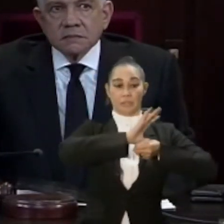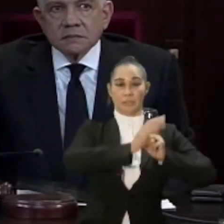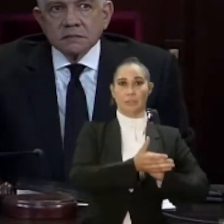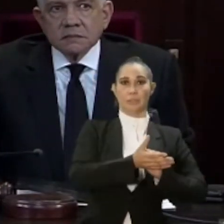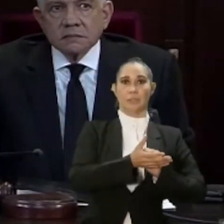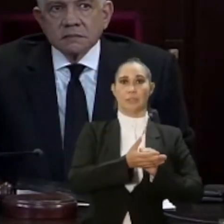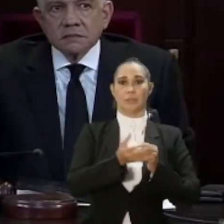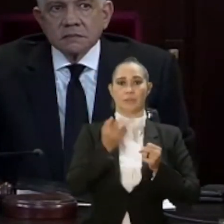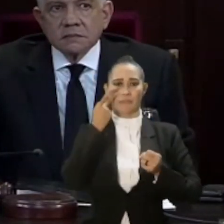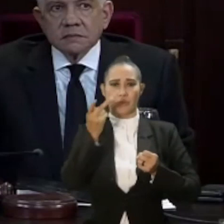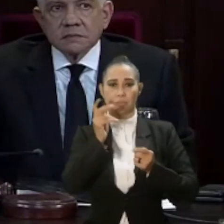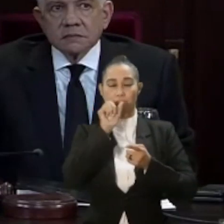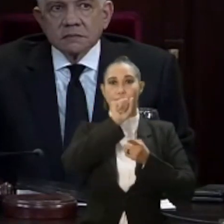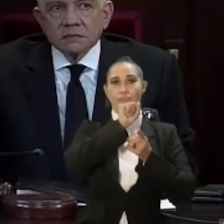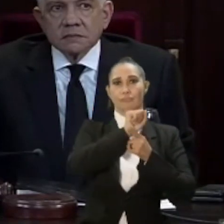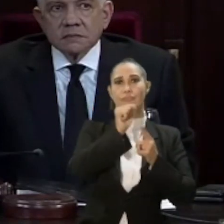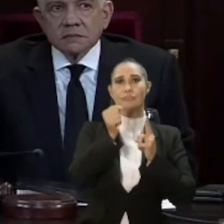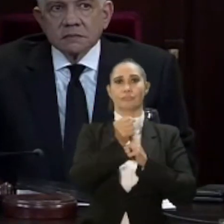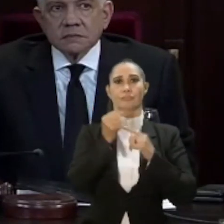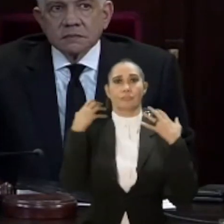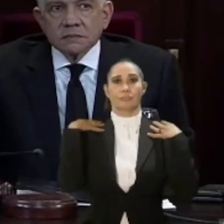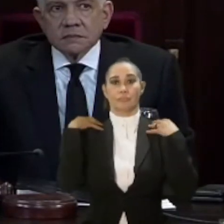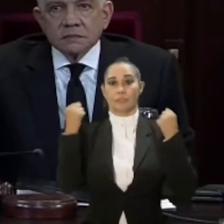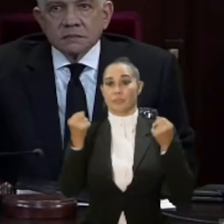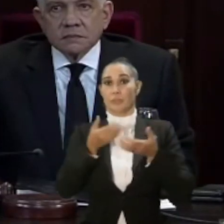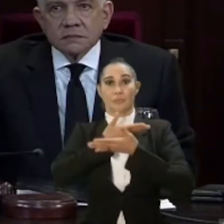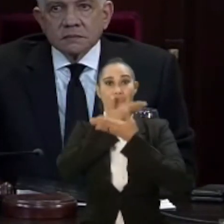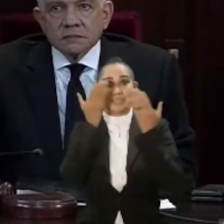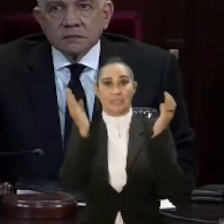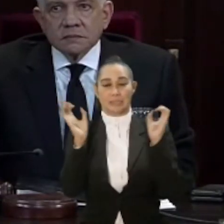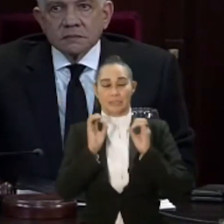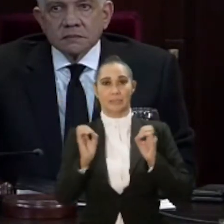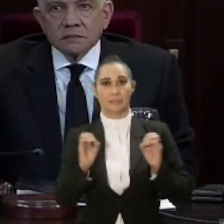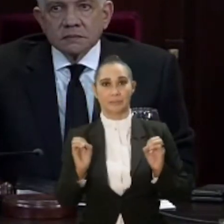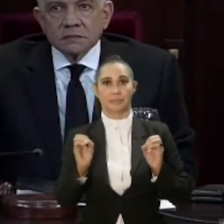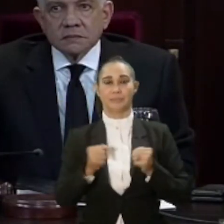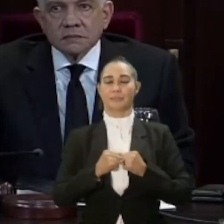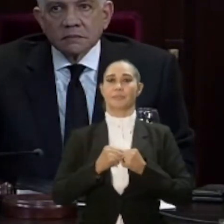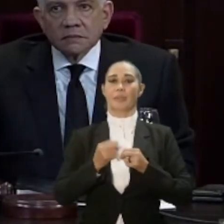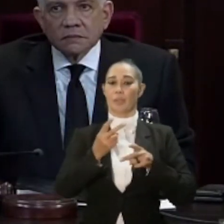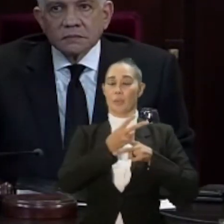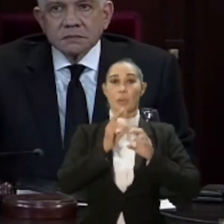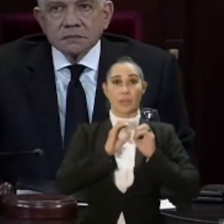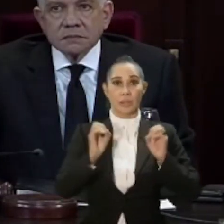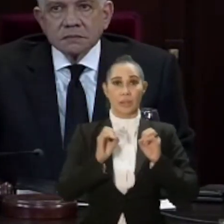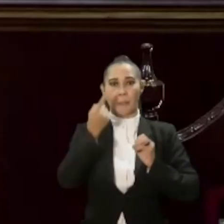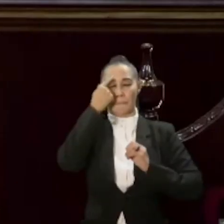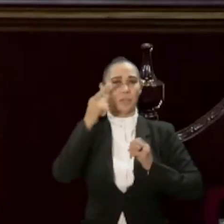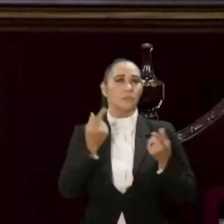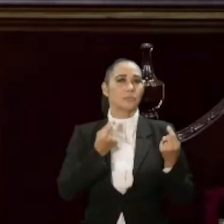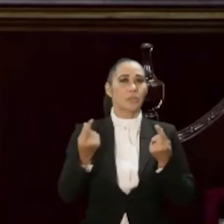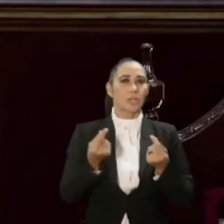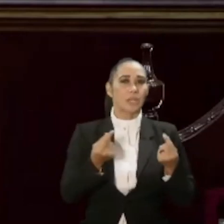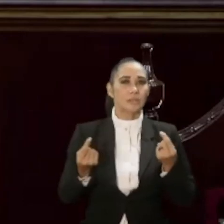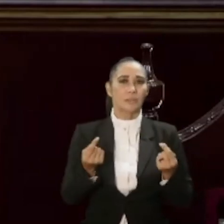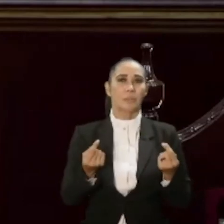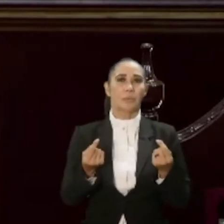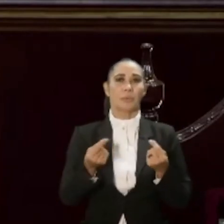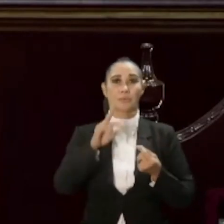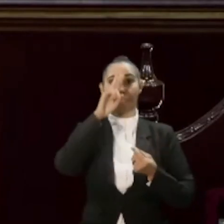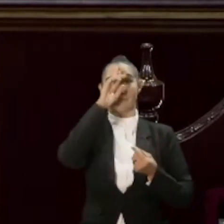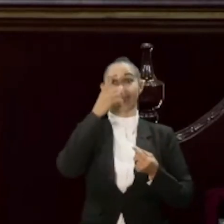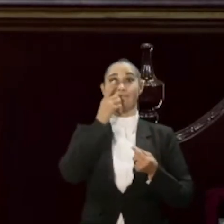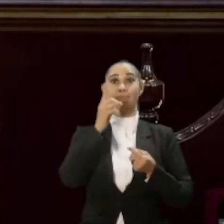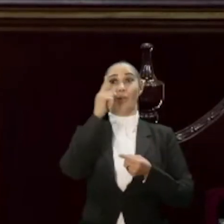un sistema de salud sólido ni universal y sin una protección social adecuada. Aún así, fuimos uno de los países del mundo